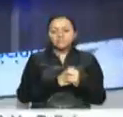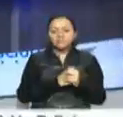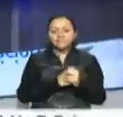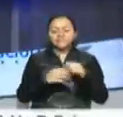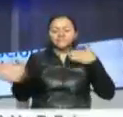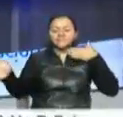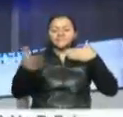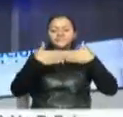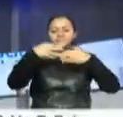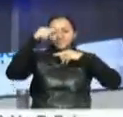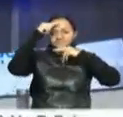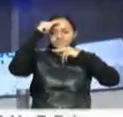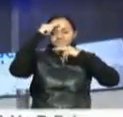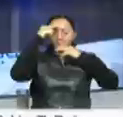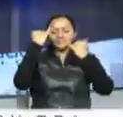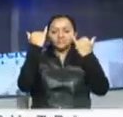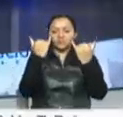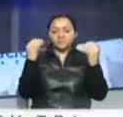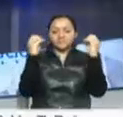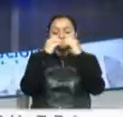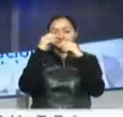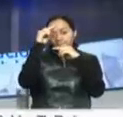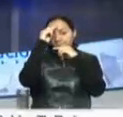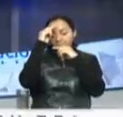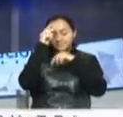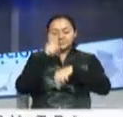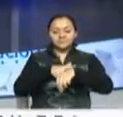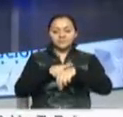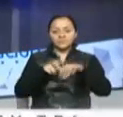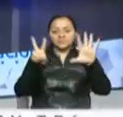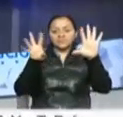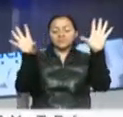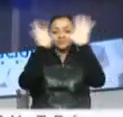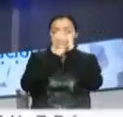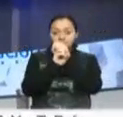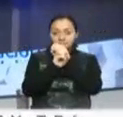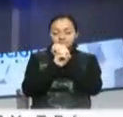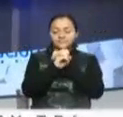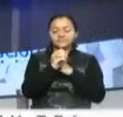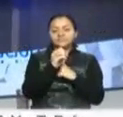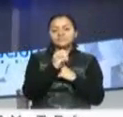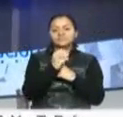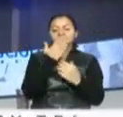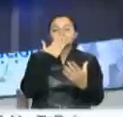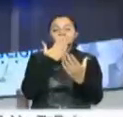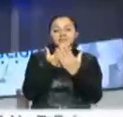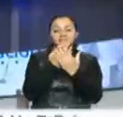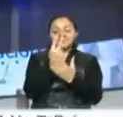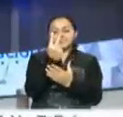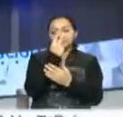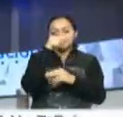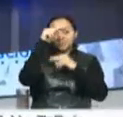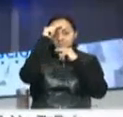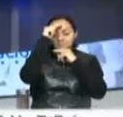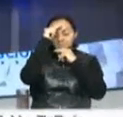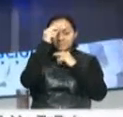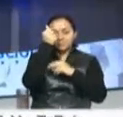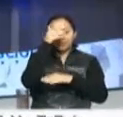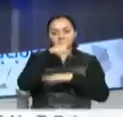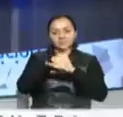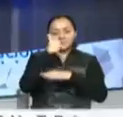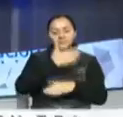Aquí finalizamos, pero actualizaremos nuestra agenda informativa hoy a las 19 horas. Gracias por habernos acompañado.